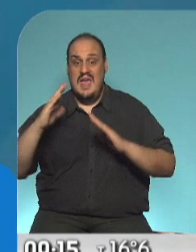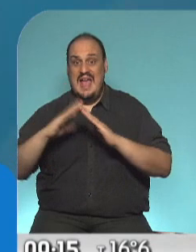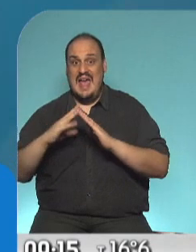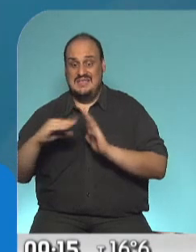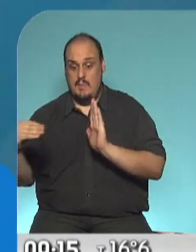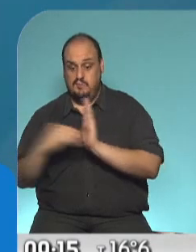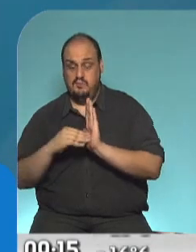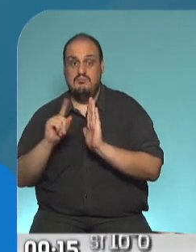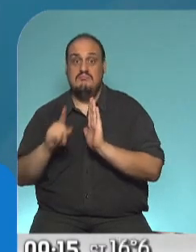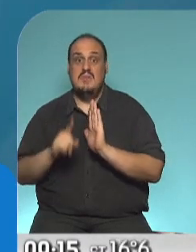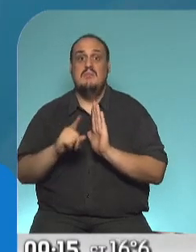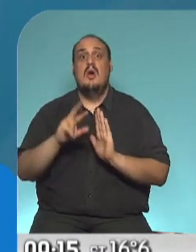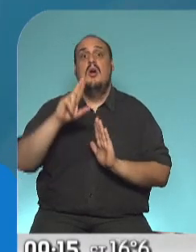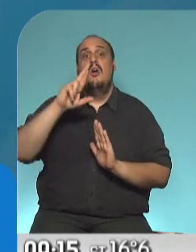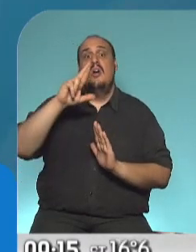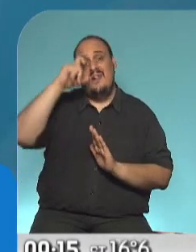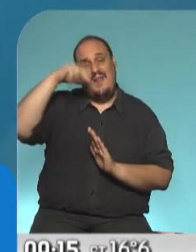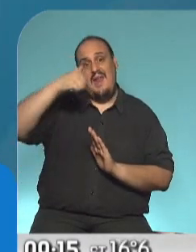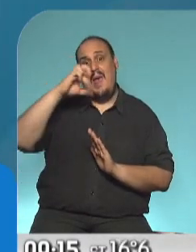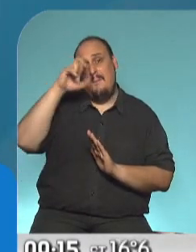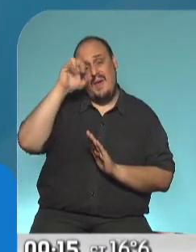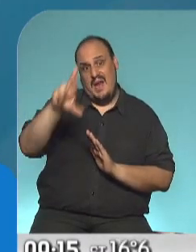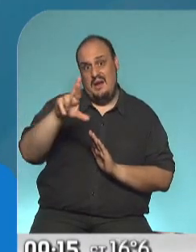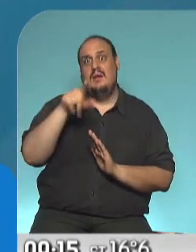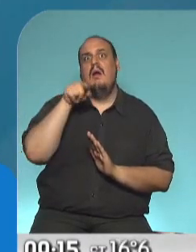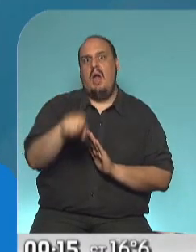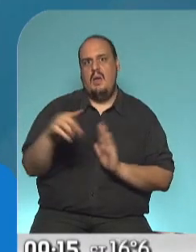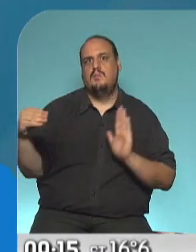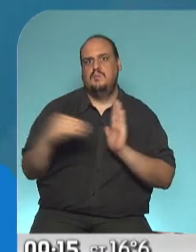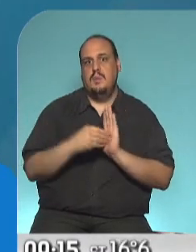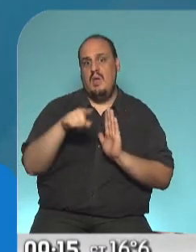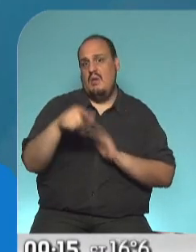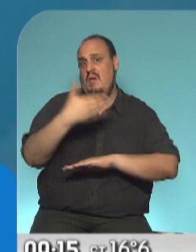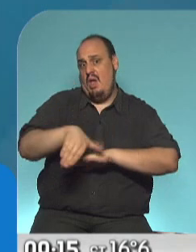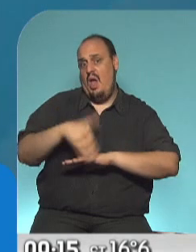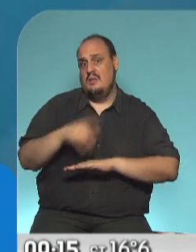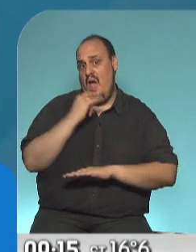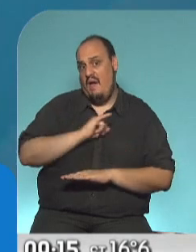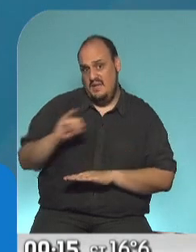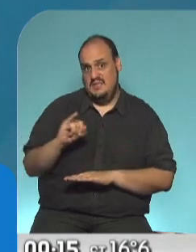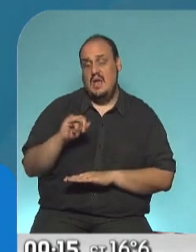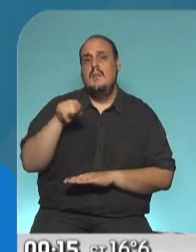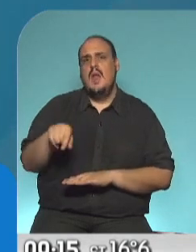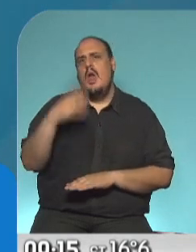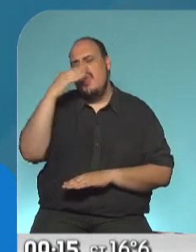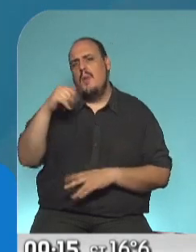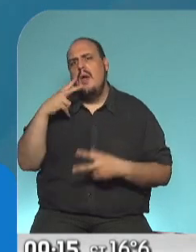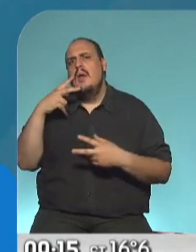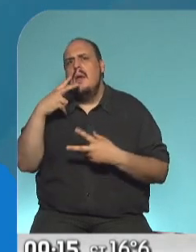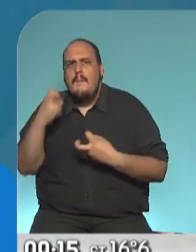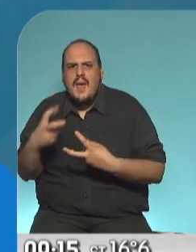el domicilio que figura en el registro nacional de las personas en un principio ese es el domicilio notificado pero luego hacer la investigación epidemiológica